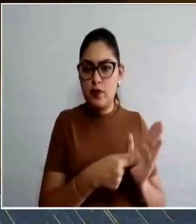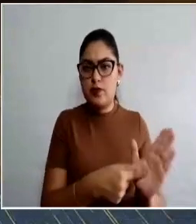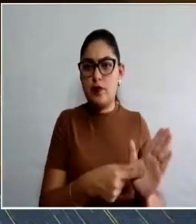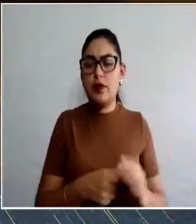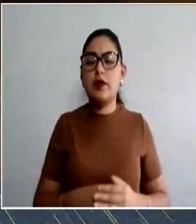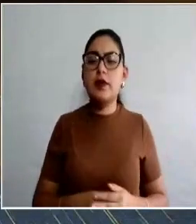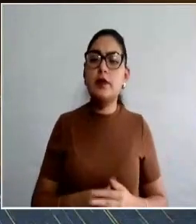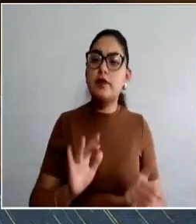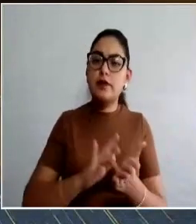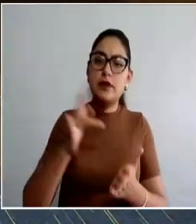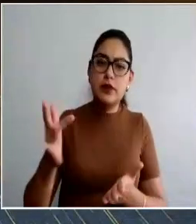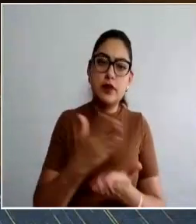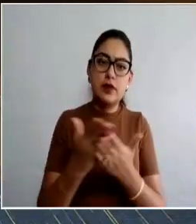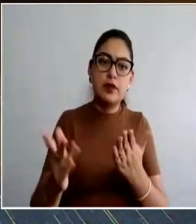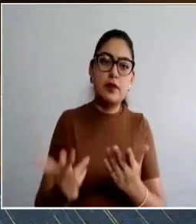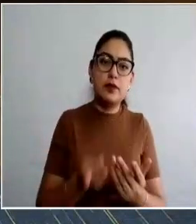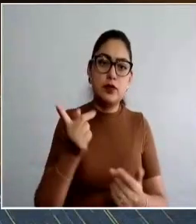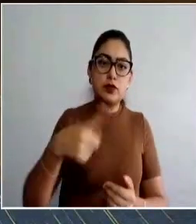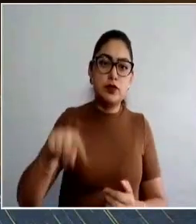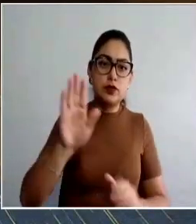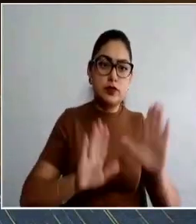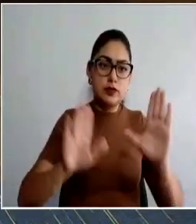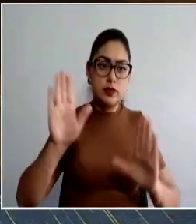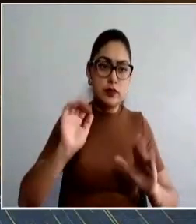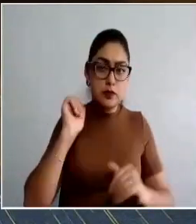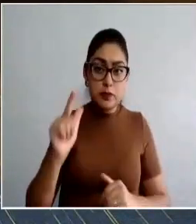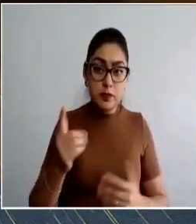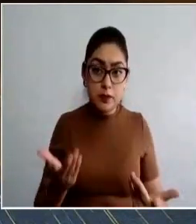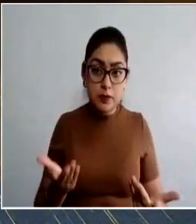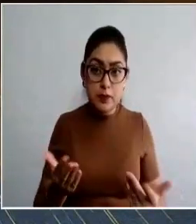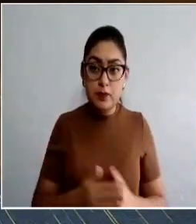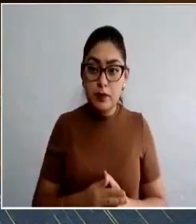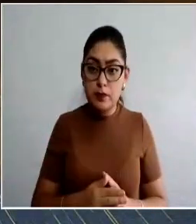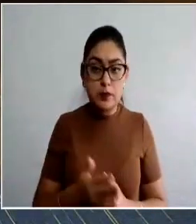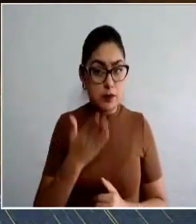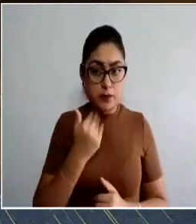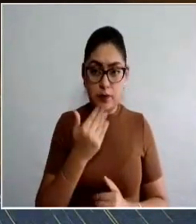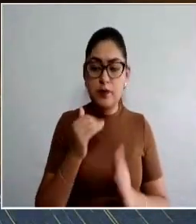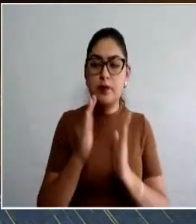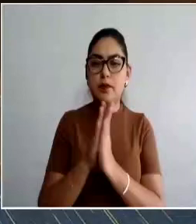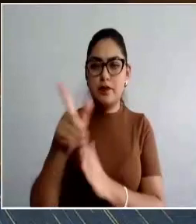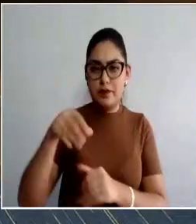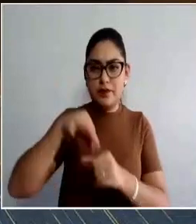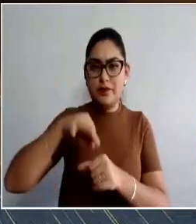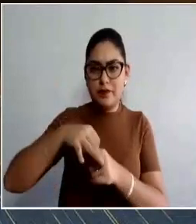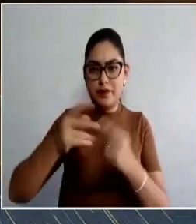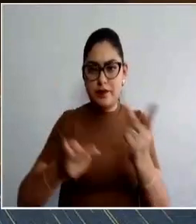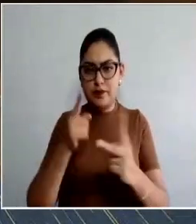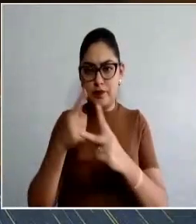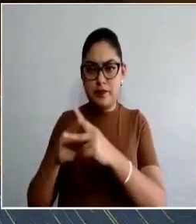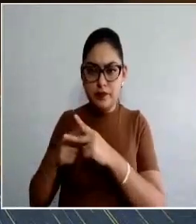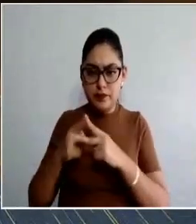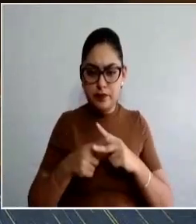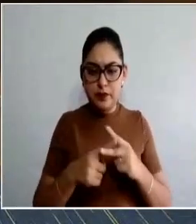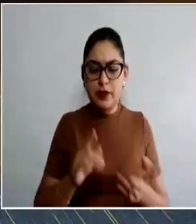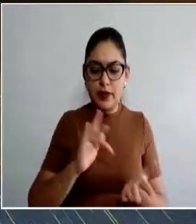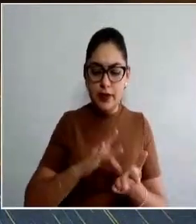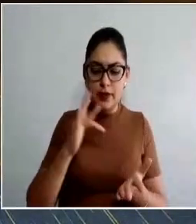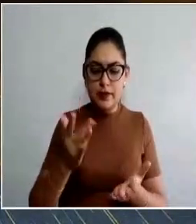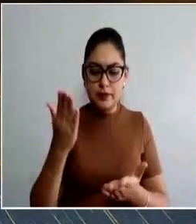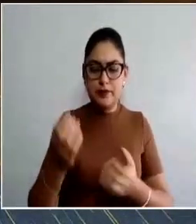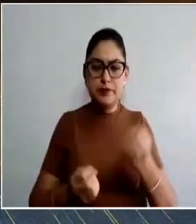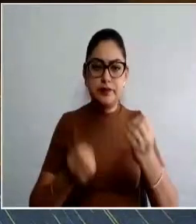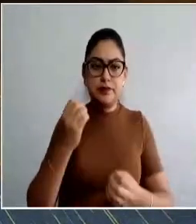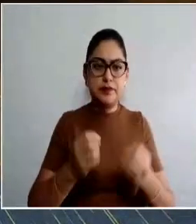alguna intervención si no lo el rogo Tom la votación secy presidente magistrado Marcel fuez a favor de los proyectos de